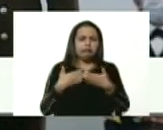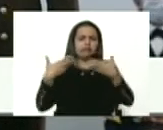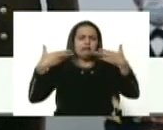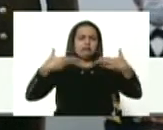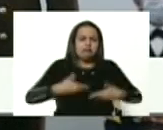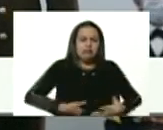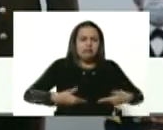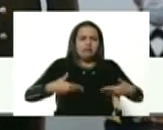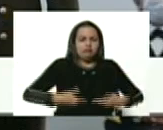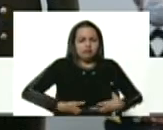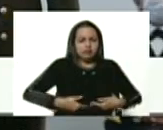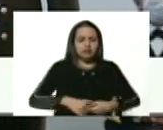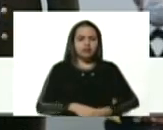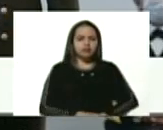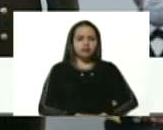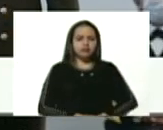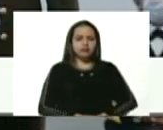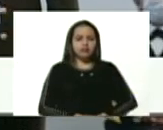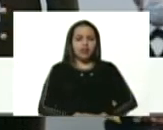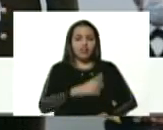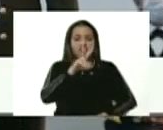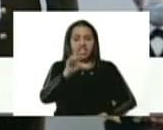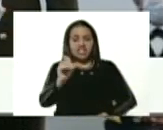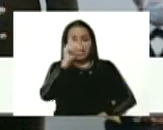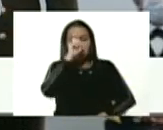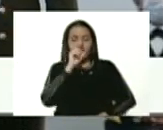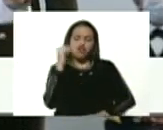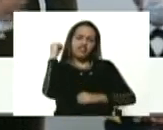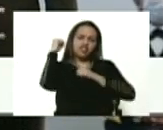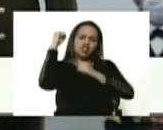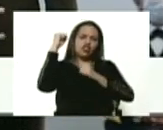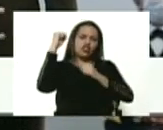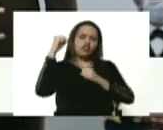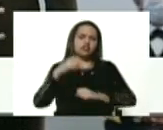perseverancia, 20 años de victorias,